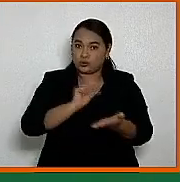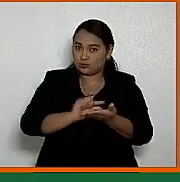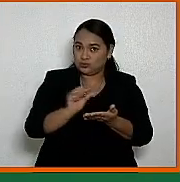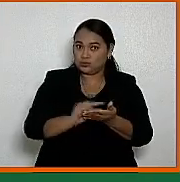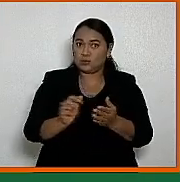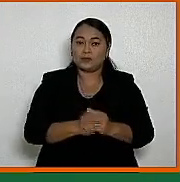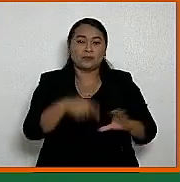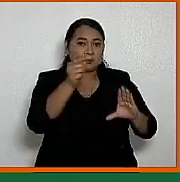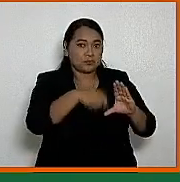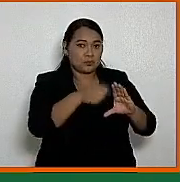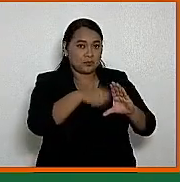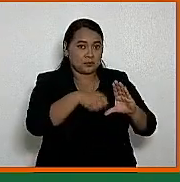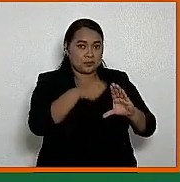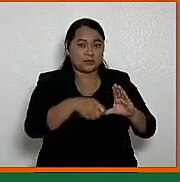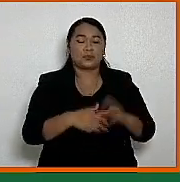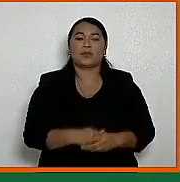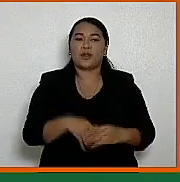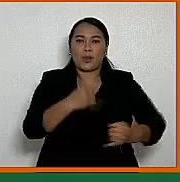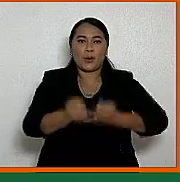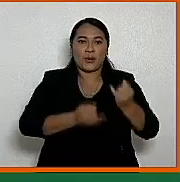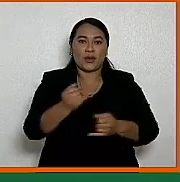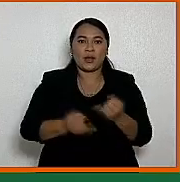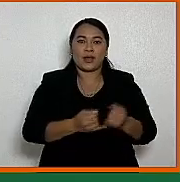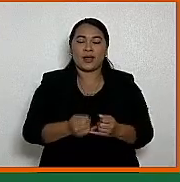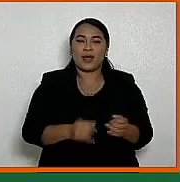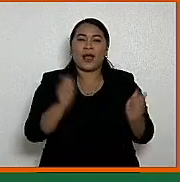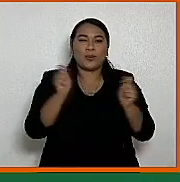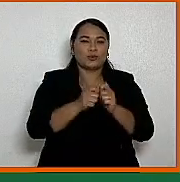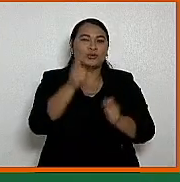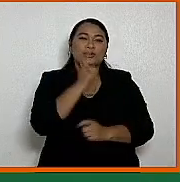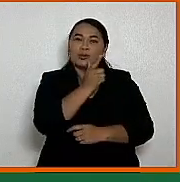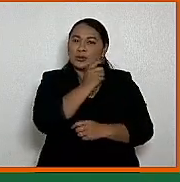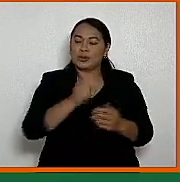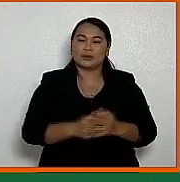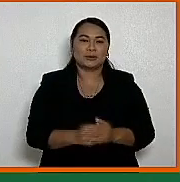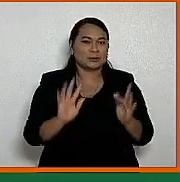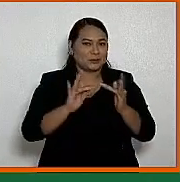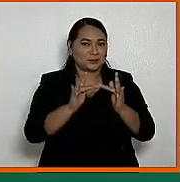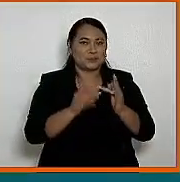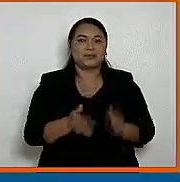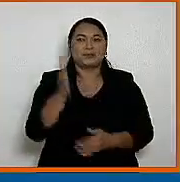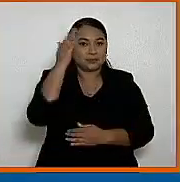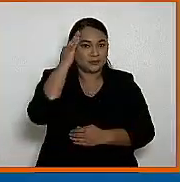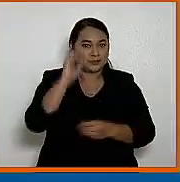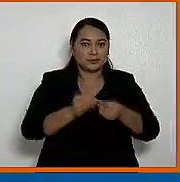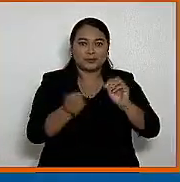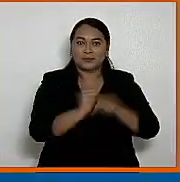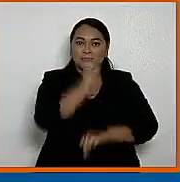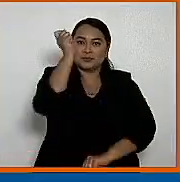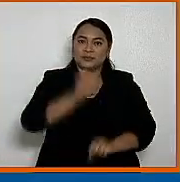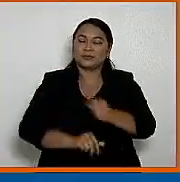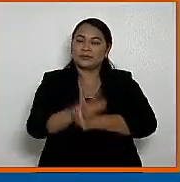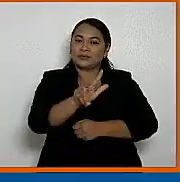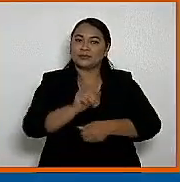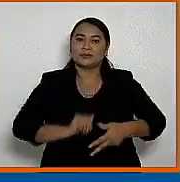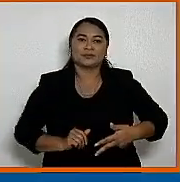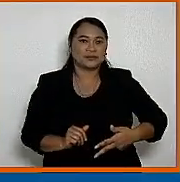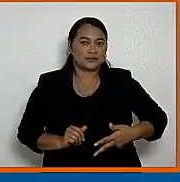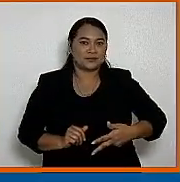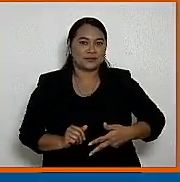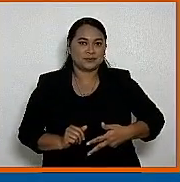tarjeta de débito y crédito. Juega Loto en línea. Atento porque tu primer número ganador en Pega 3 es